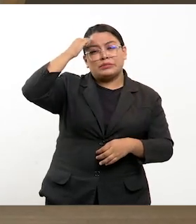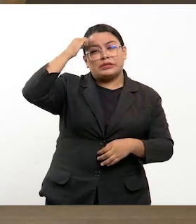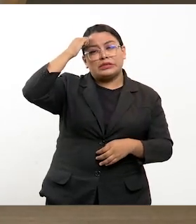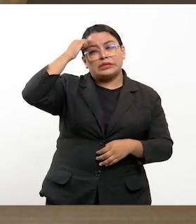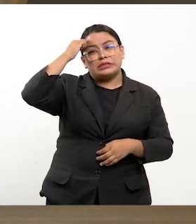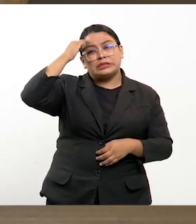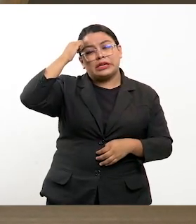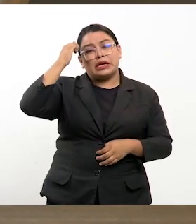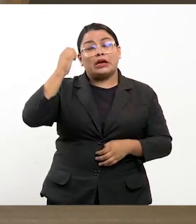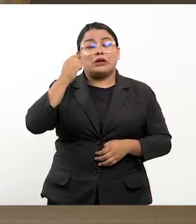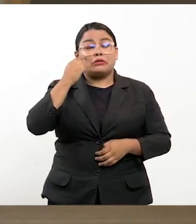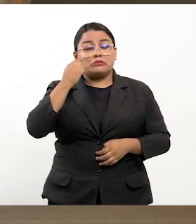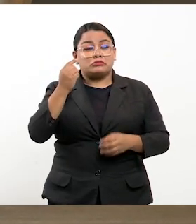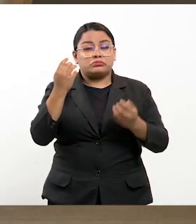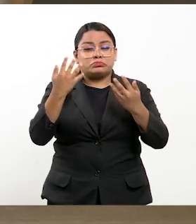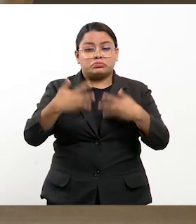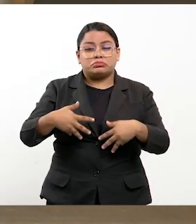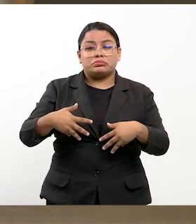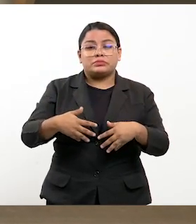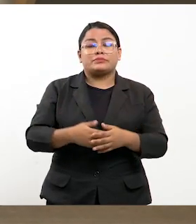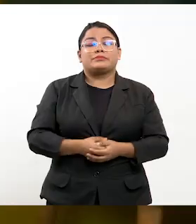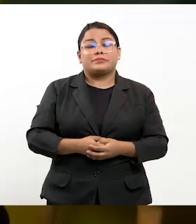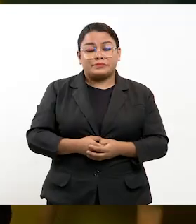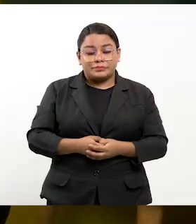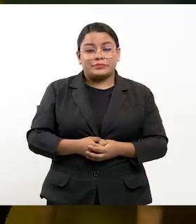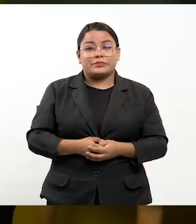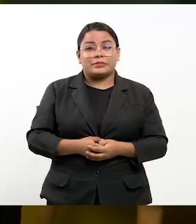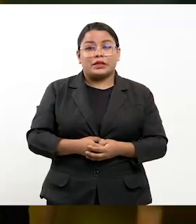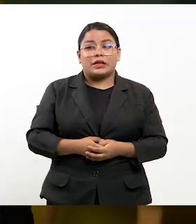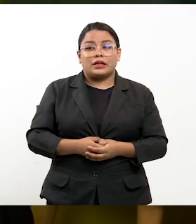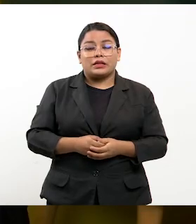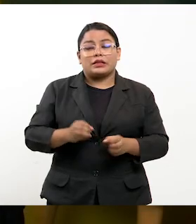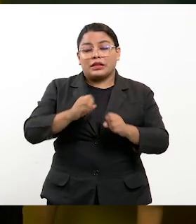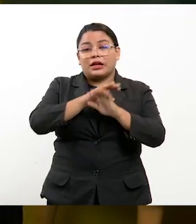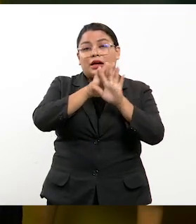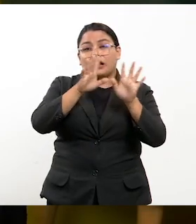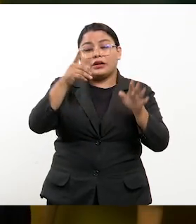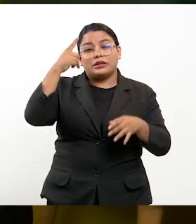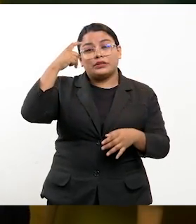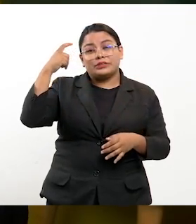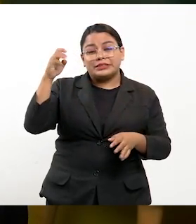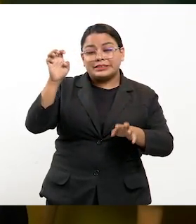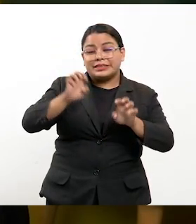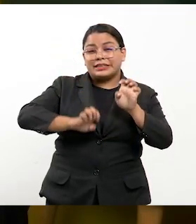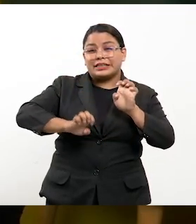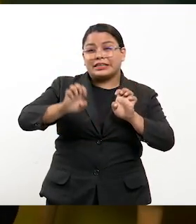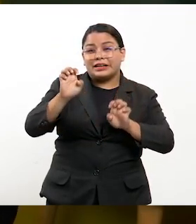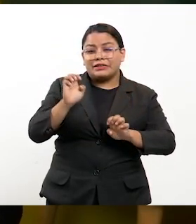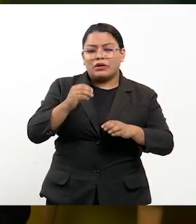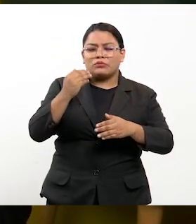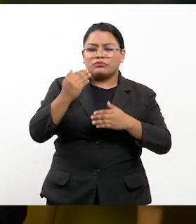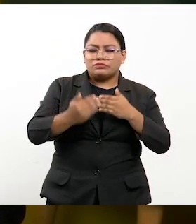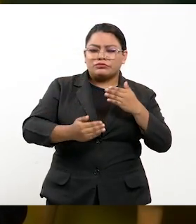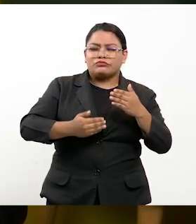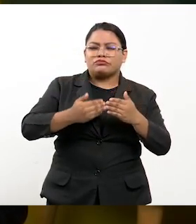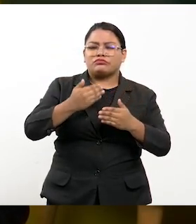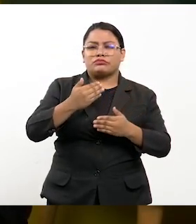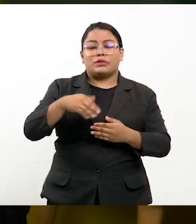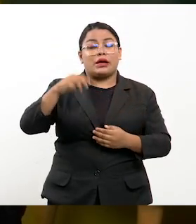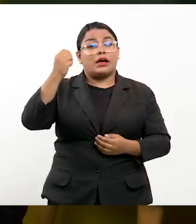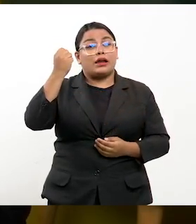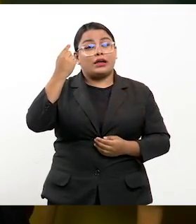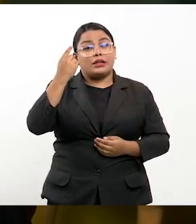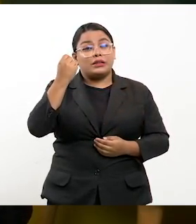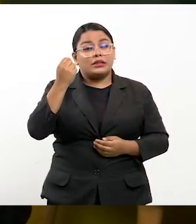sido descolocados. Por supuesto, Paola, debemos recordar que la evaluación es un proceso